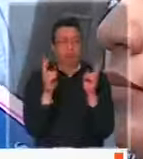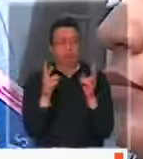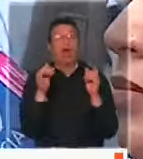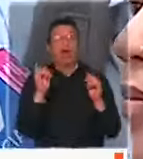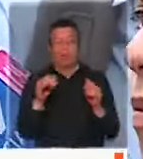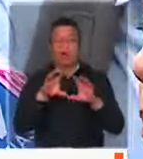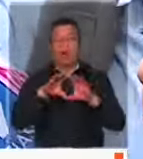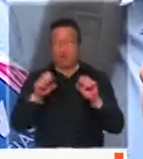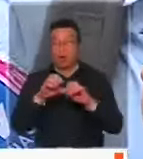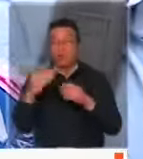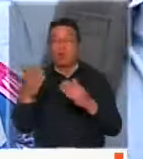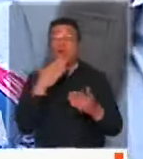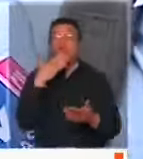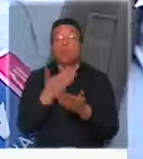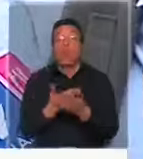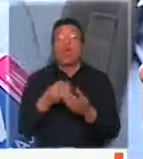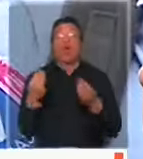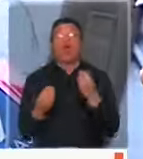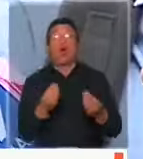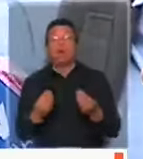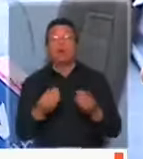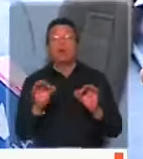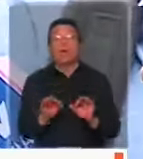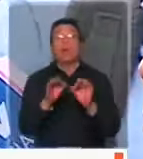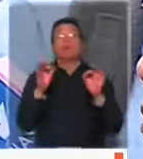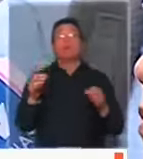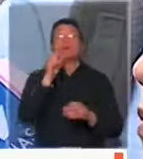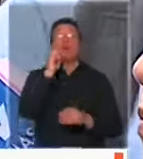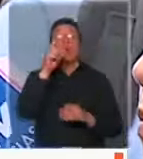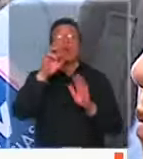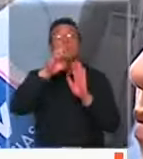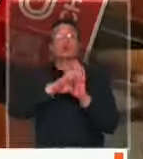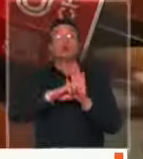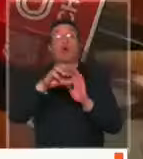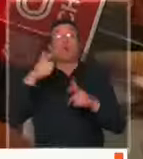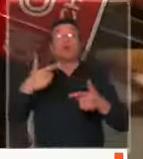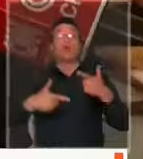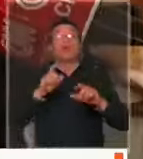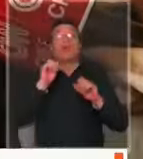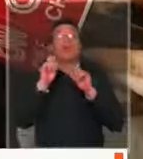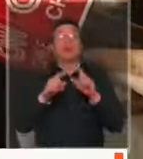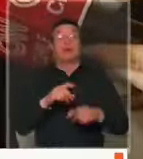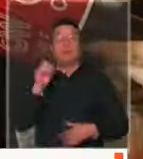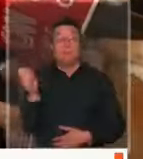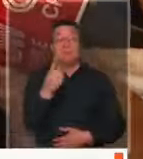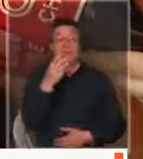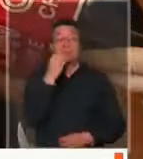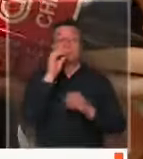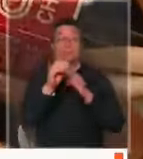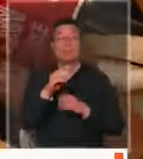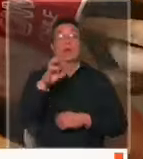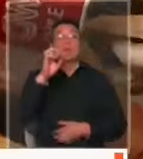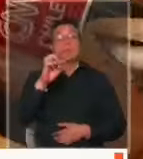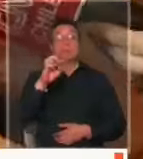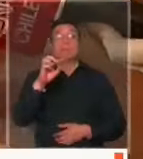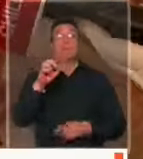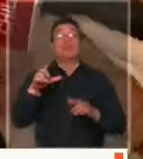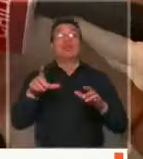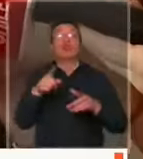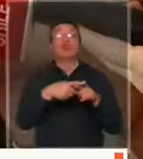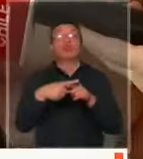ponernos de acuerdo cuándo, cómo y especialmente cuál es el proyecto político que se quiere defender. Bueno, primero decir que el Partido Social Cristiano ha decidido ir a